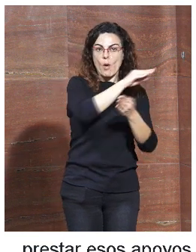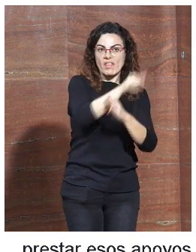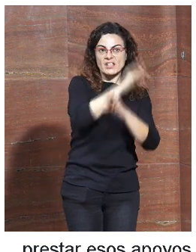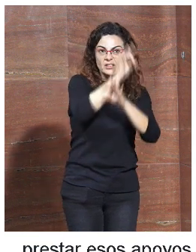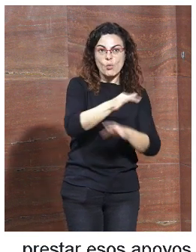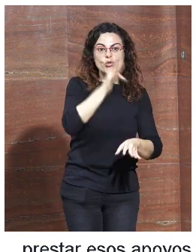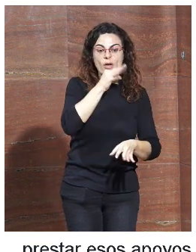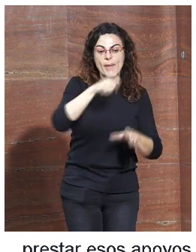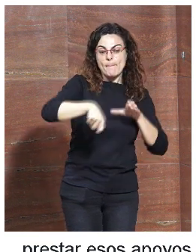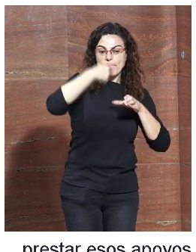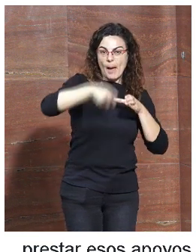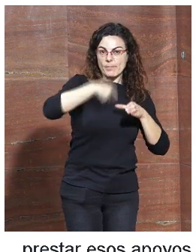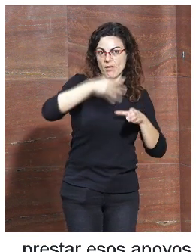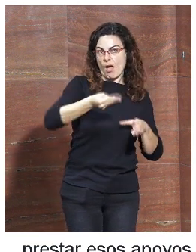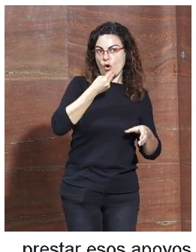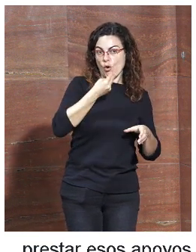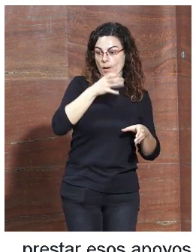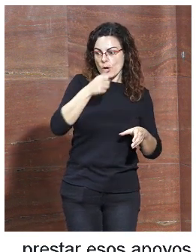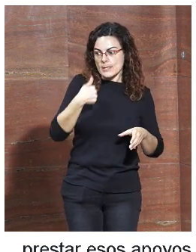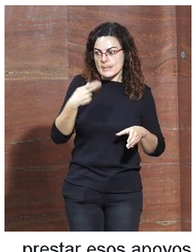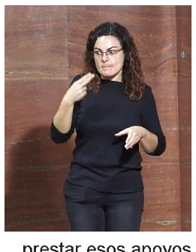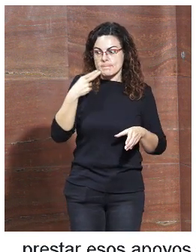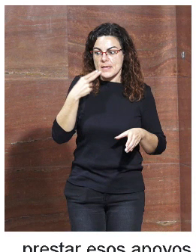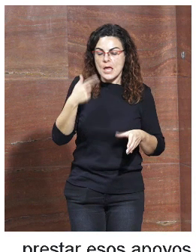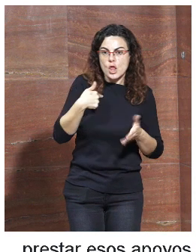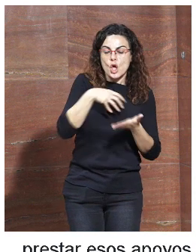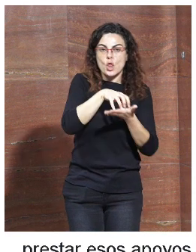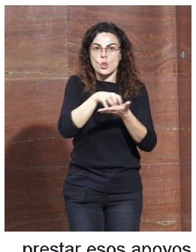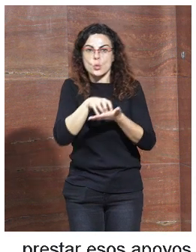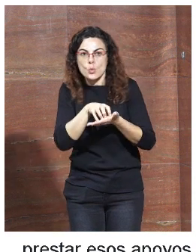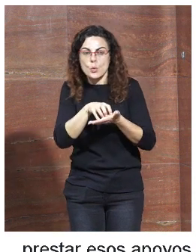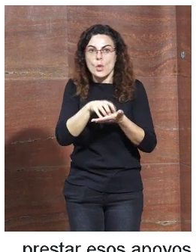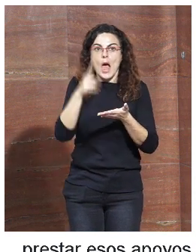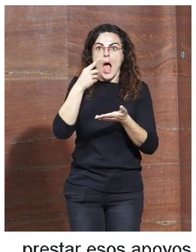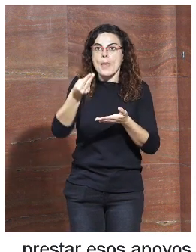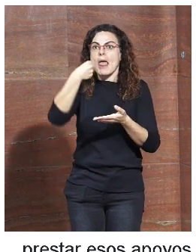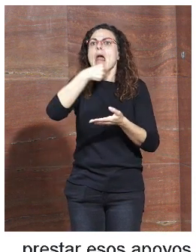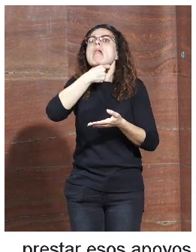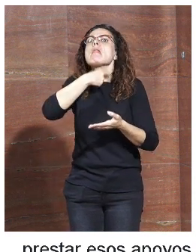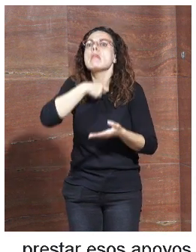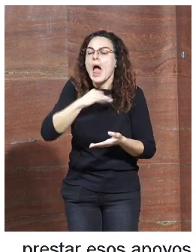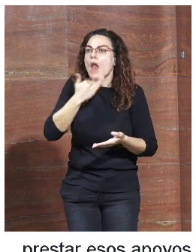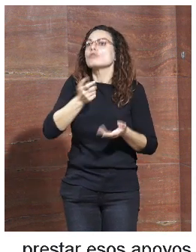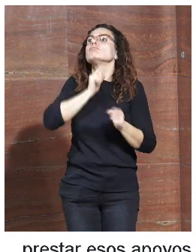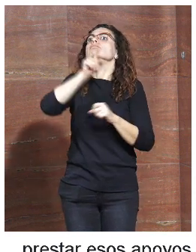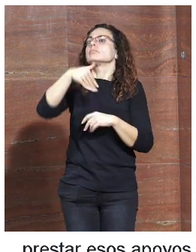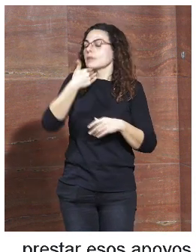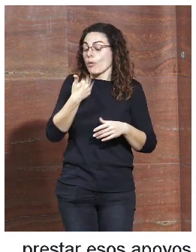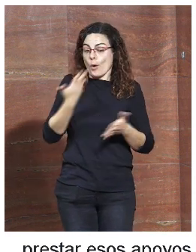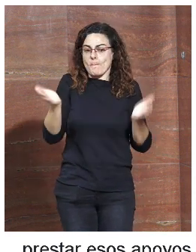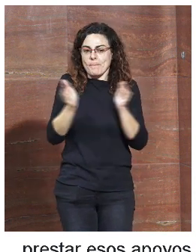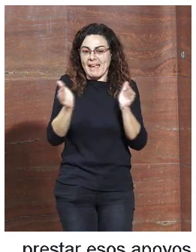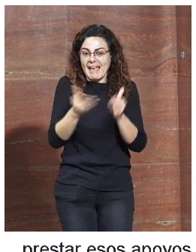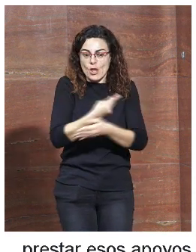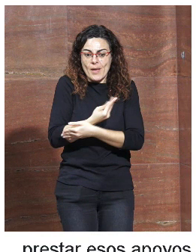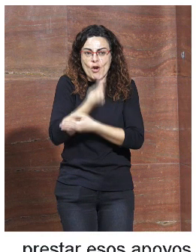papilla. Por el miedo, el no saber, el tema de atragantamientos, de que tiene estos meses que puede